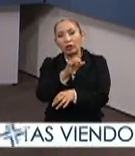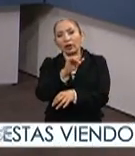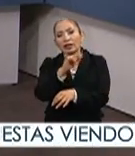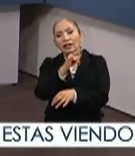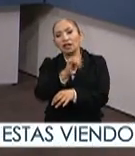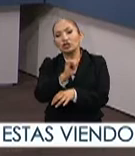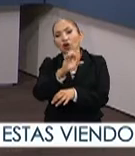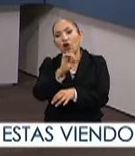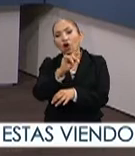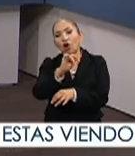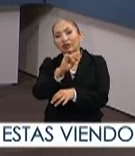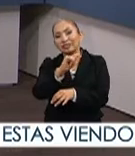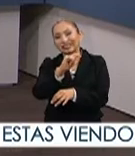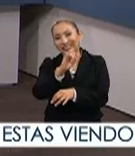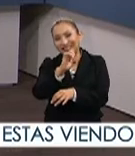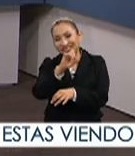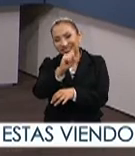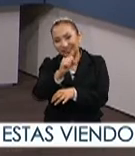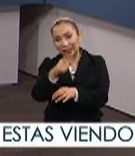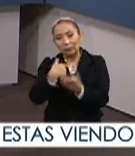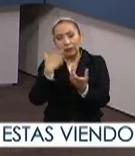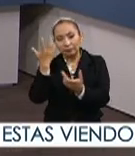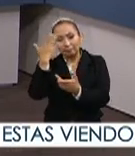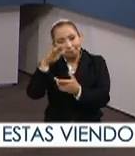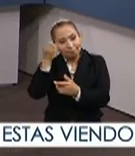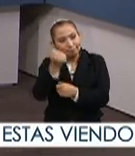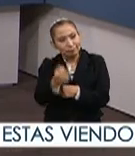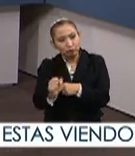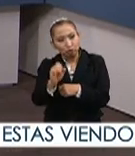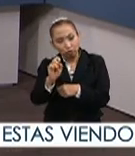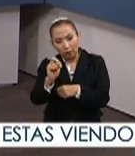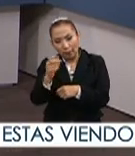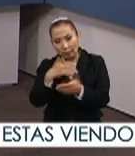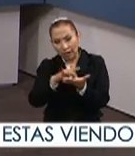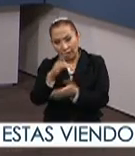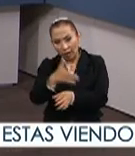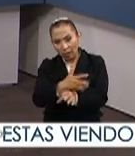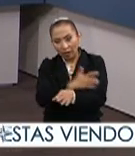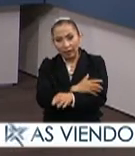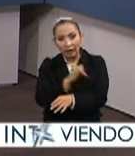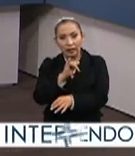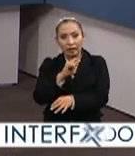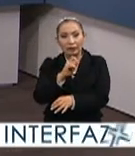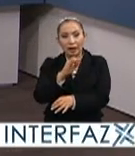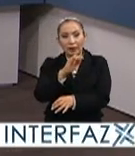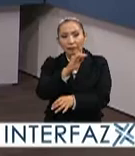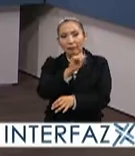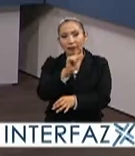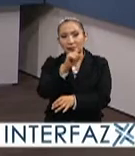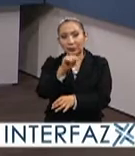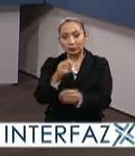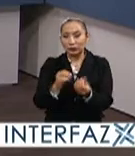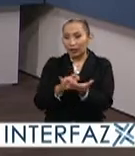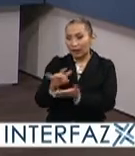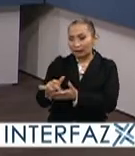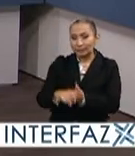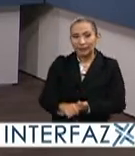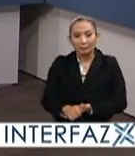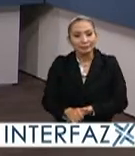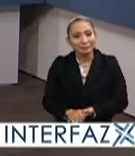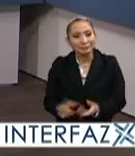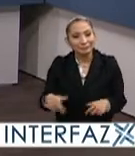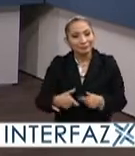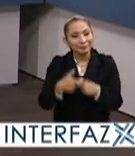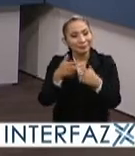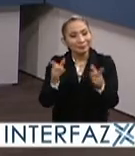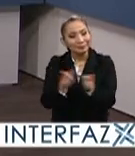Ignacio Martínez Cortés, pues especialista de la UNAM. Gracias por estar con nosotros aquí en Interfaz. Muchas gracias. Gracias.